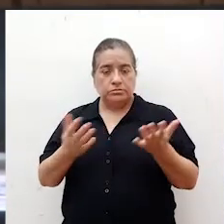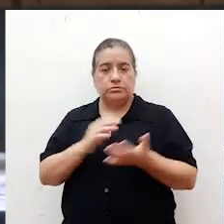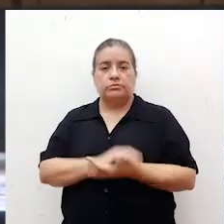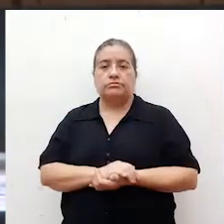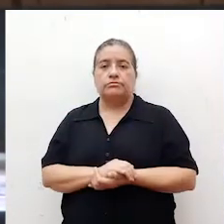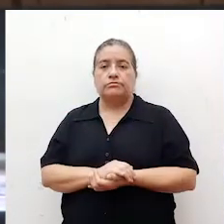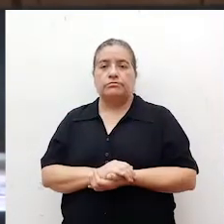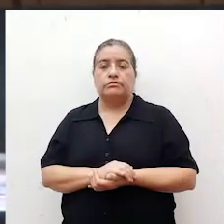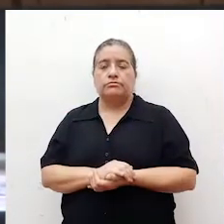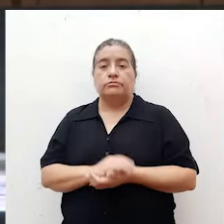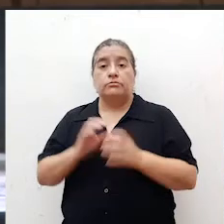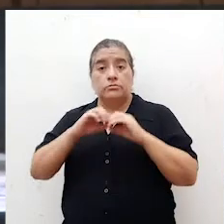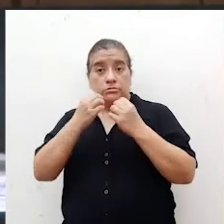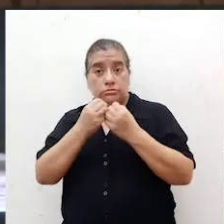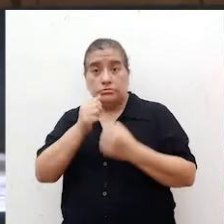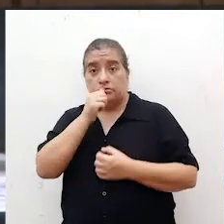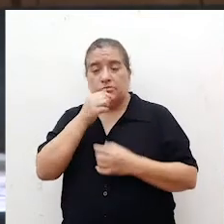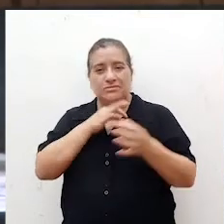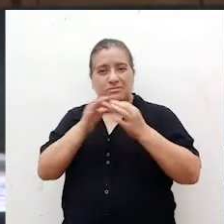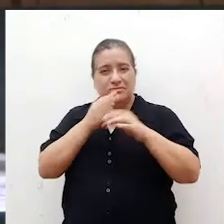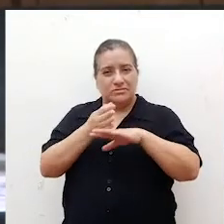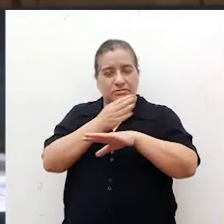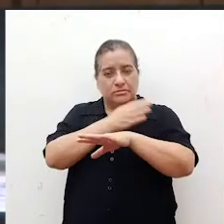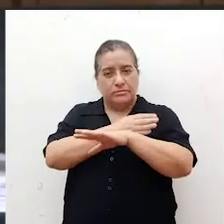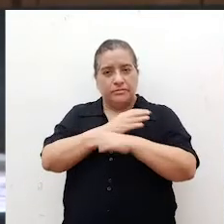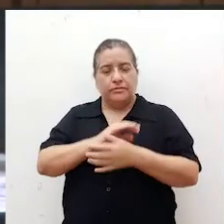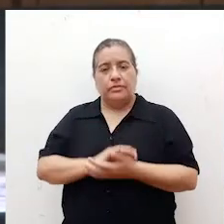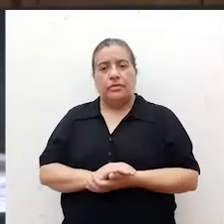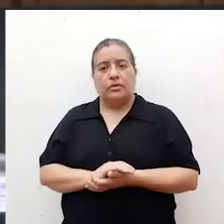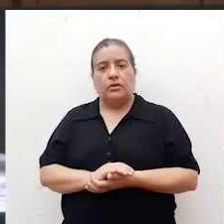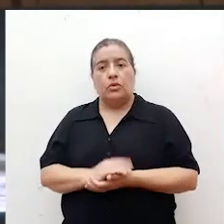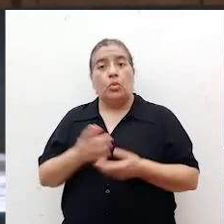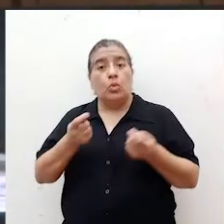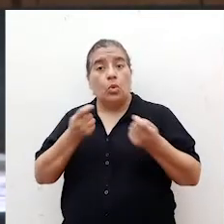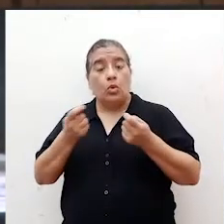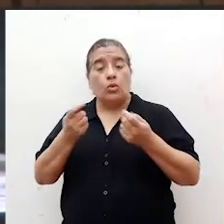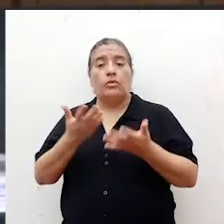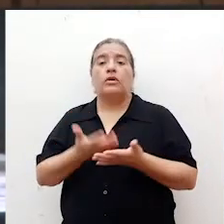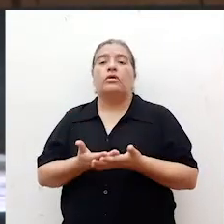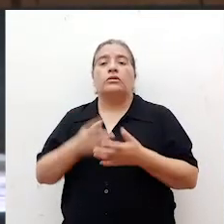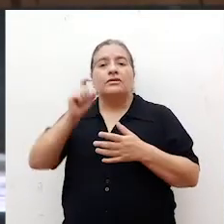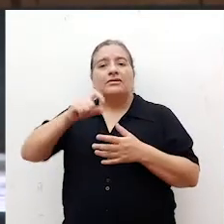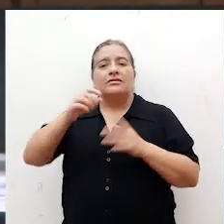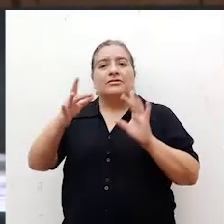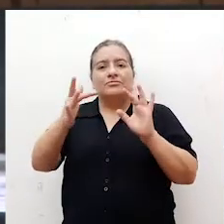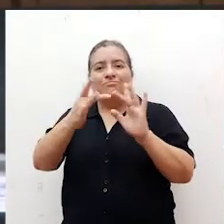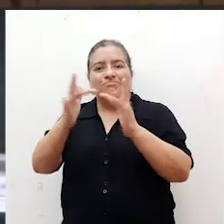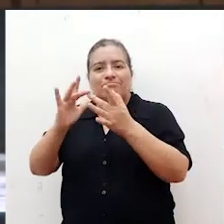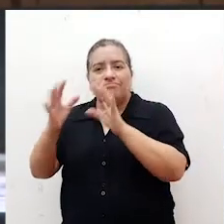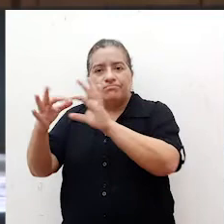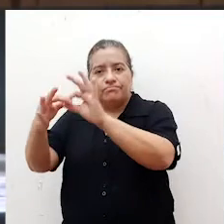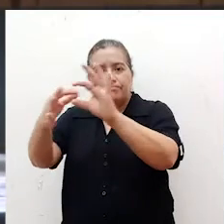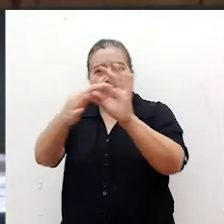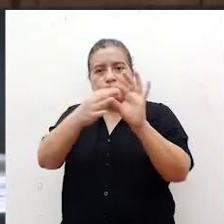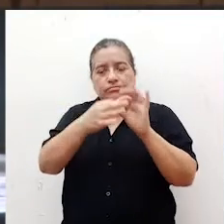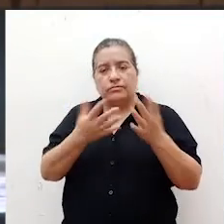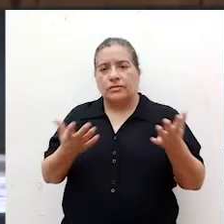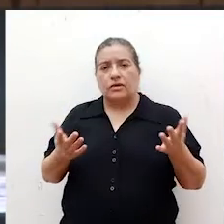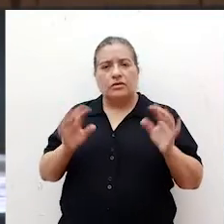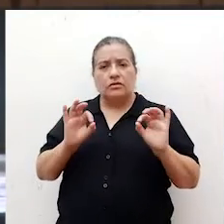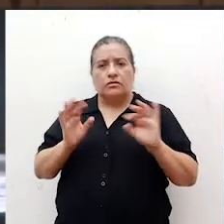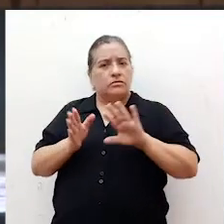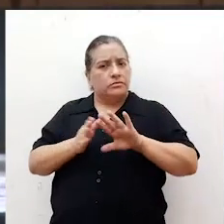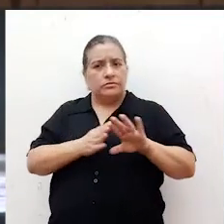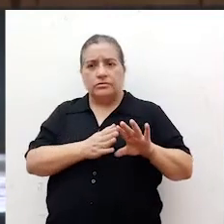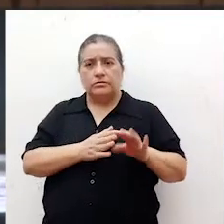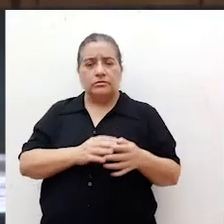tiene que emitir un primer informe de la investigación y estaremos